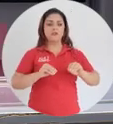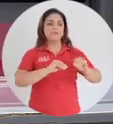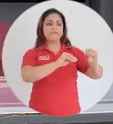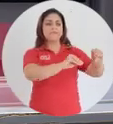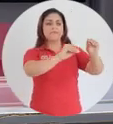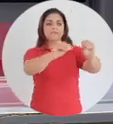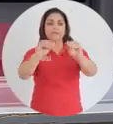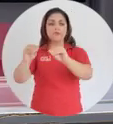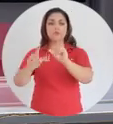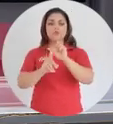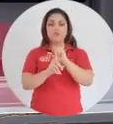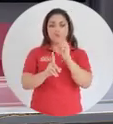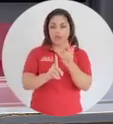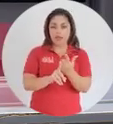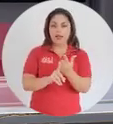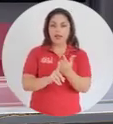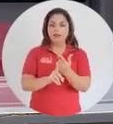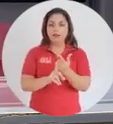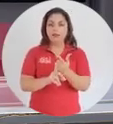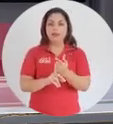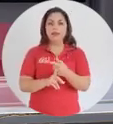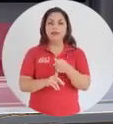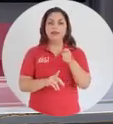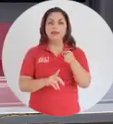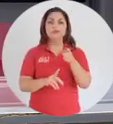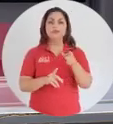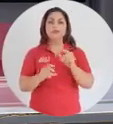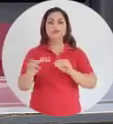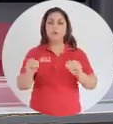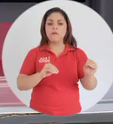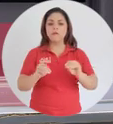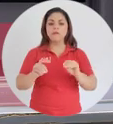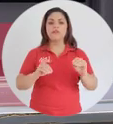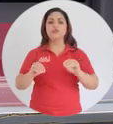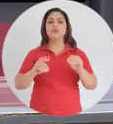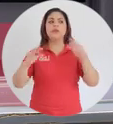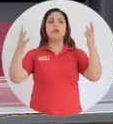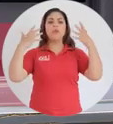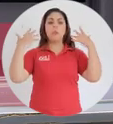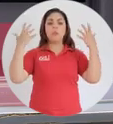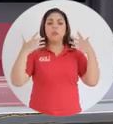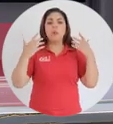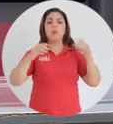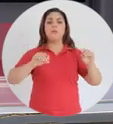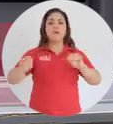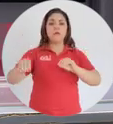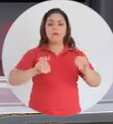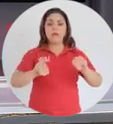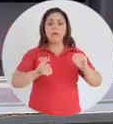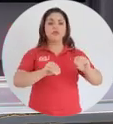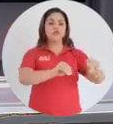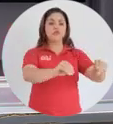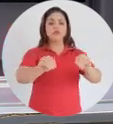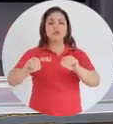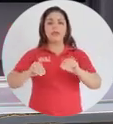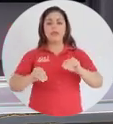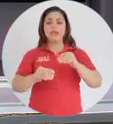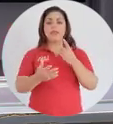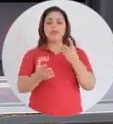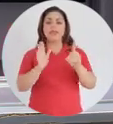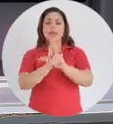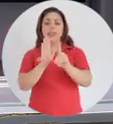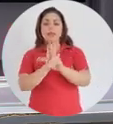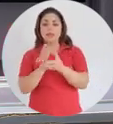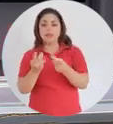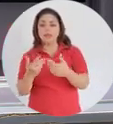sociales ligados a todo el tema incluso de los movimientos ecologistas, los movimientos por derecho a la tierra,